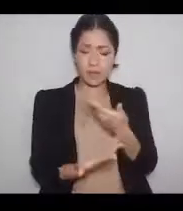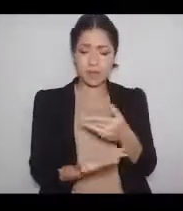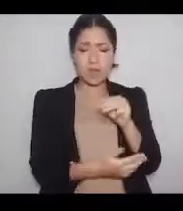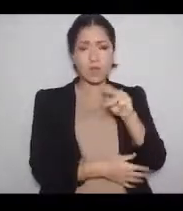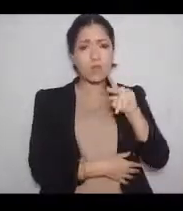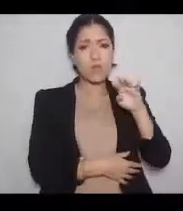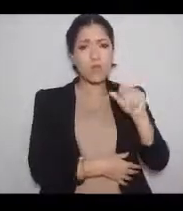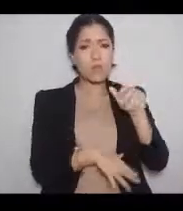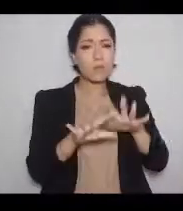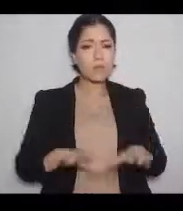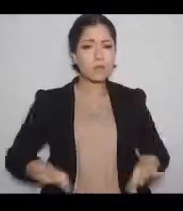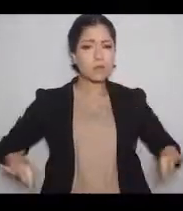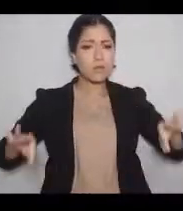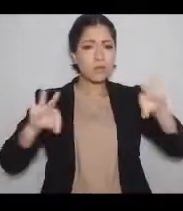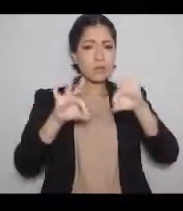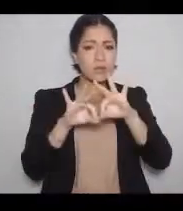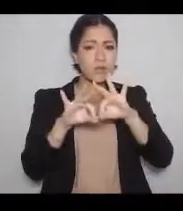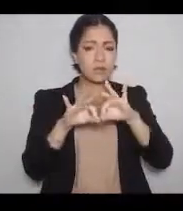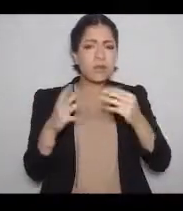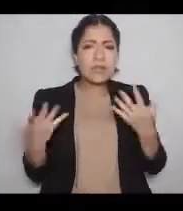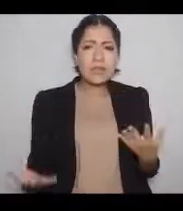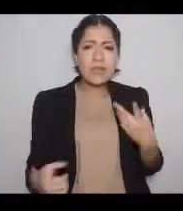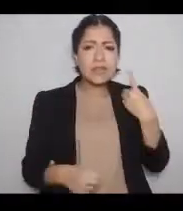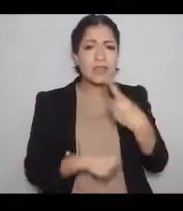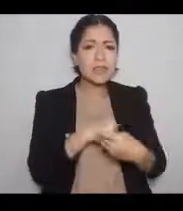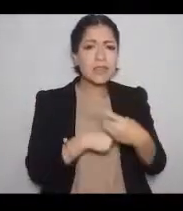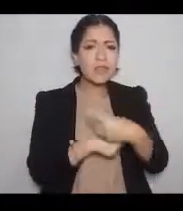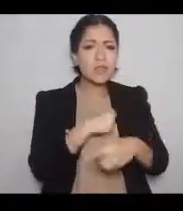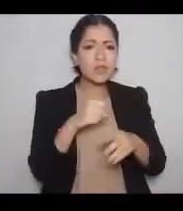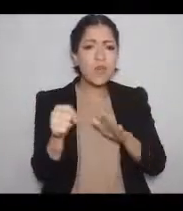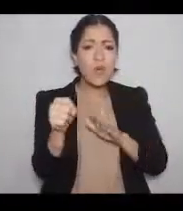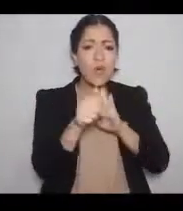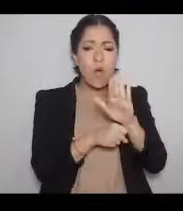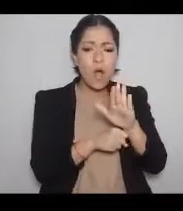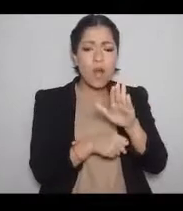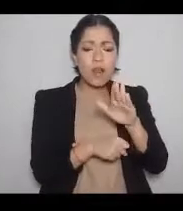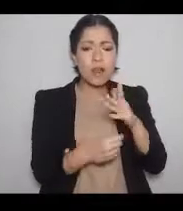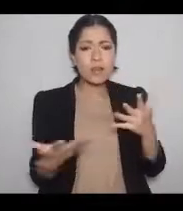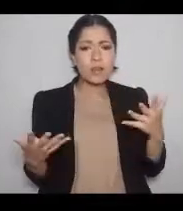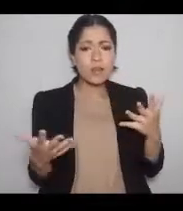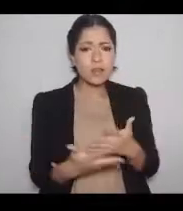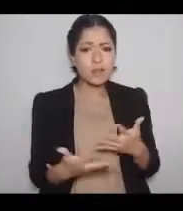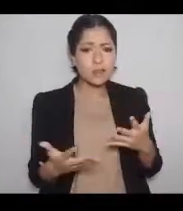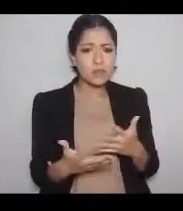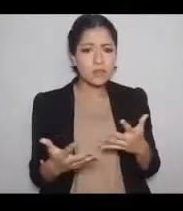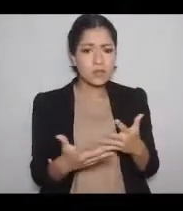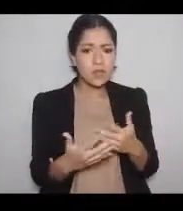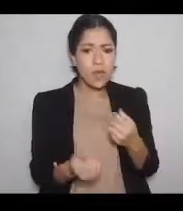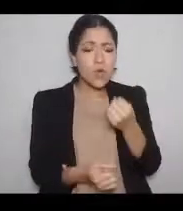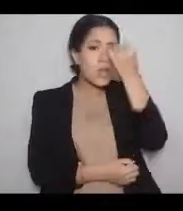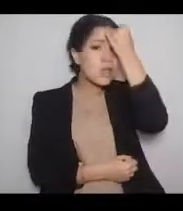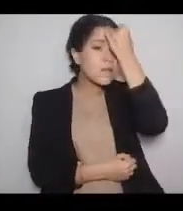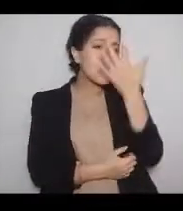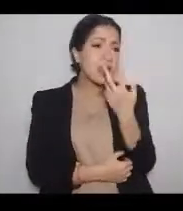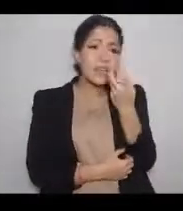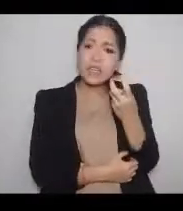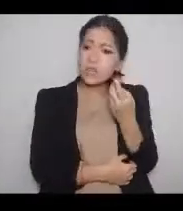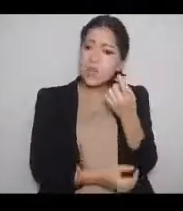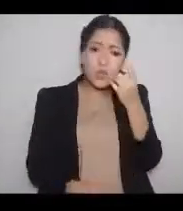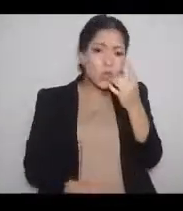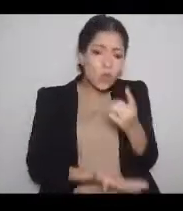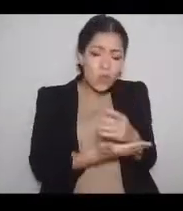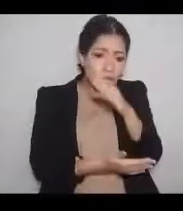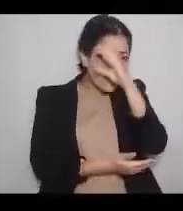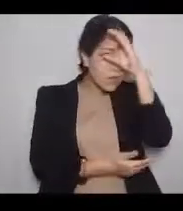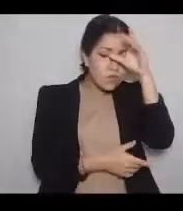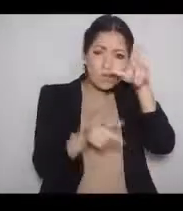solo una imagen. Esa imagen era mi vida. Mi observatorio en Dinamarca se llamaba Uranienborg. Si no hubieras perdido el